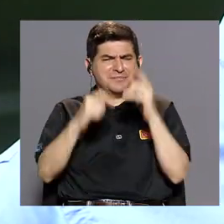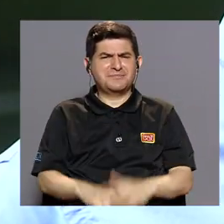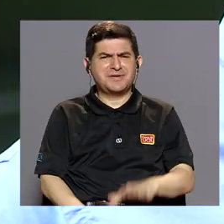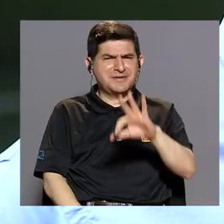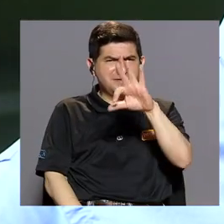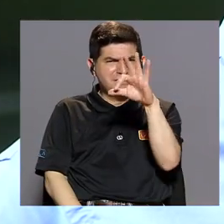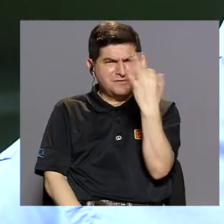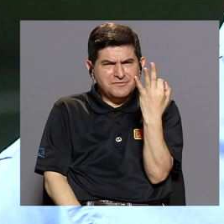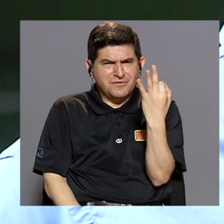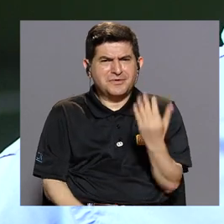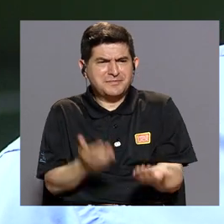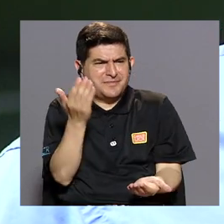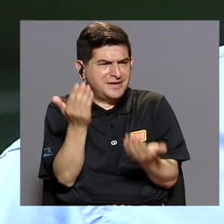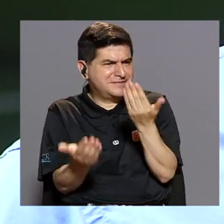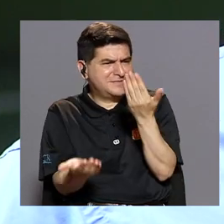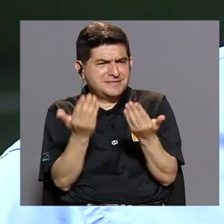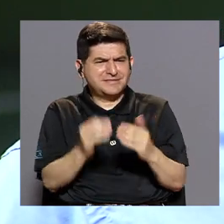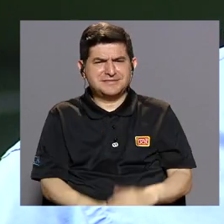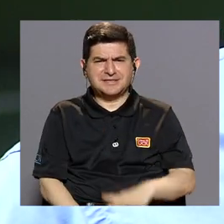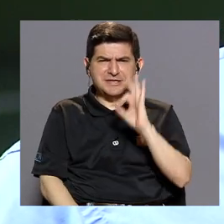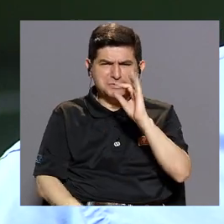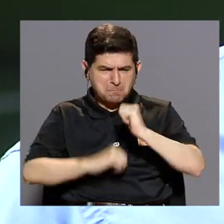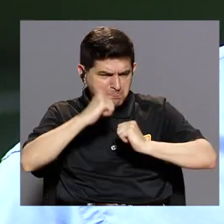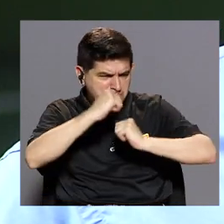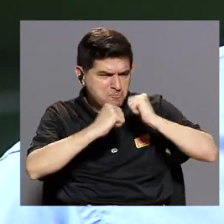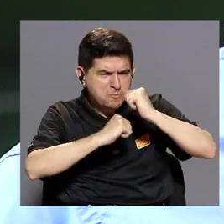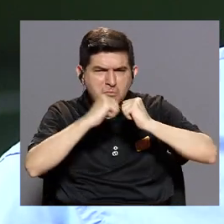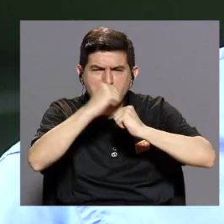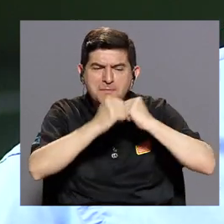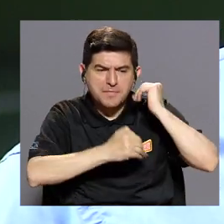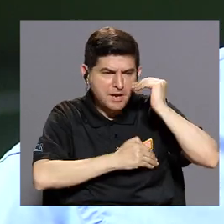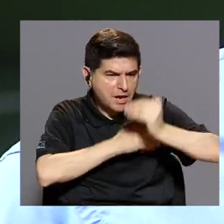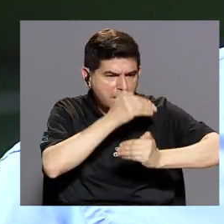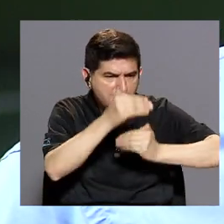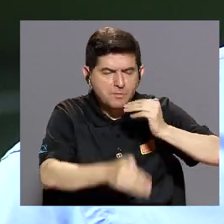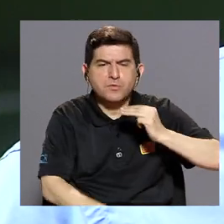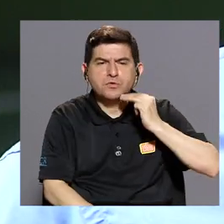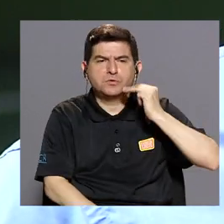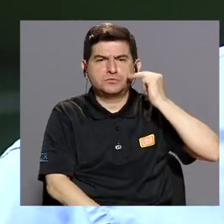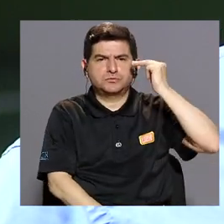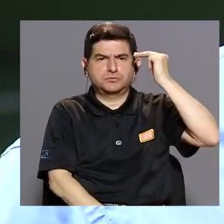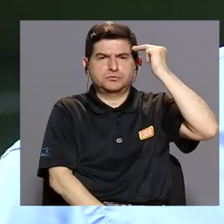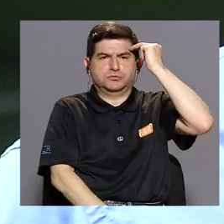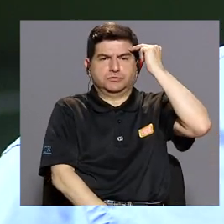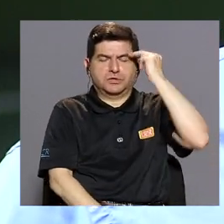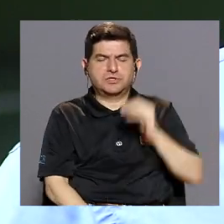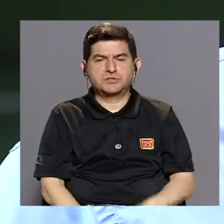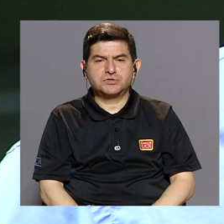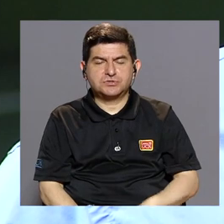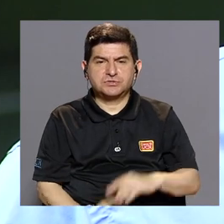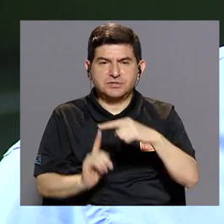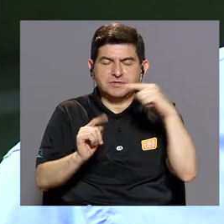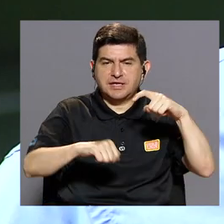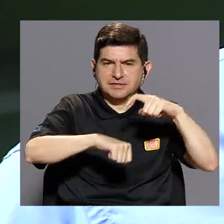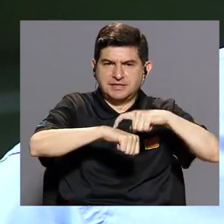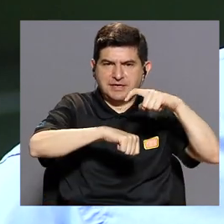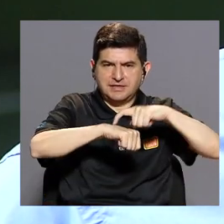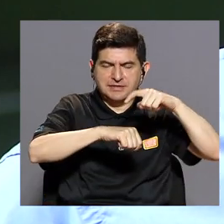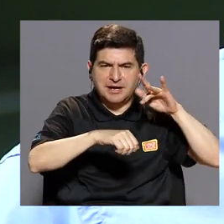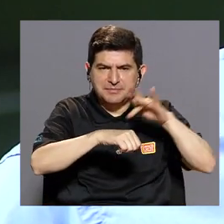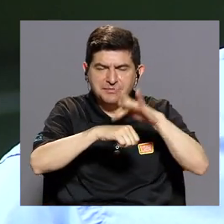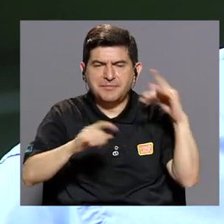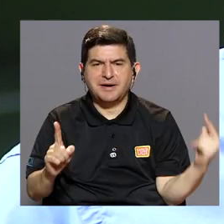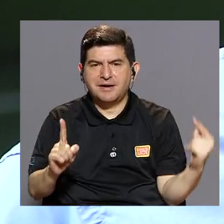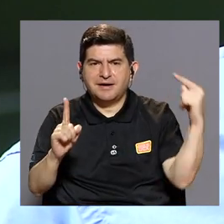lleven de una manera tan bien estructurado. Uh-huh. El proceso de maduración desde etapas uh-huh. más tempranas hacia una